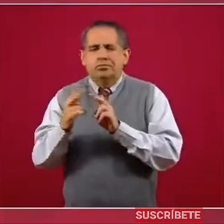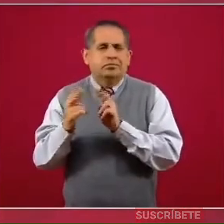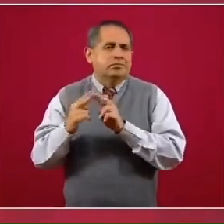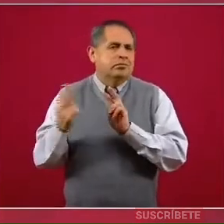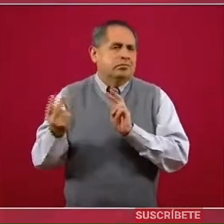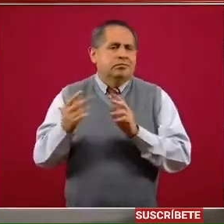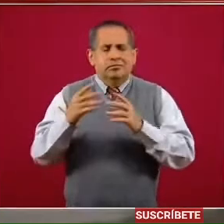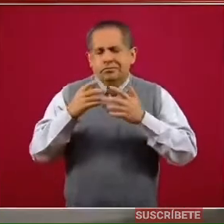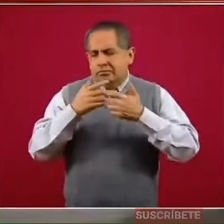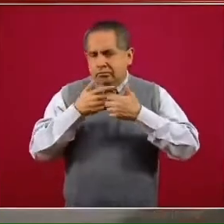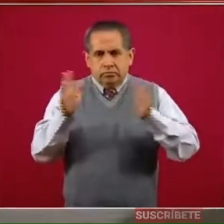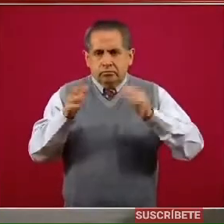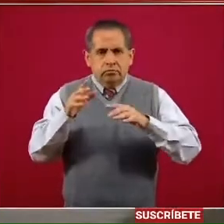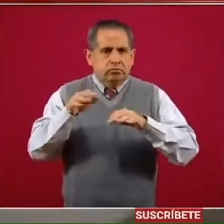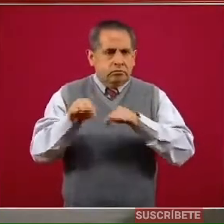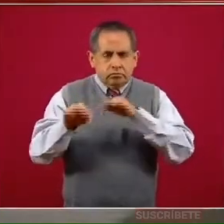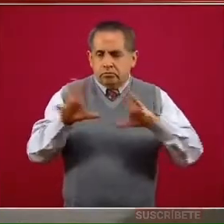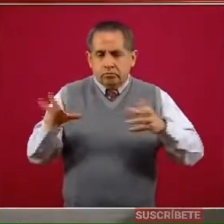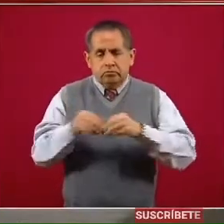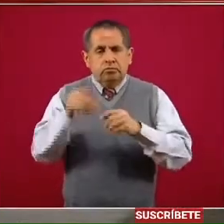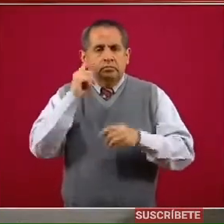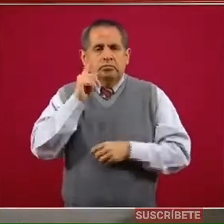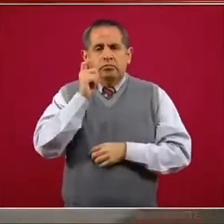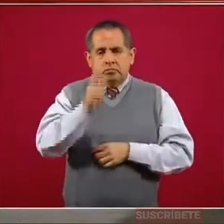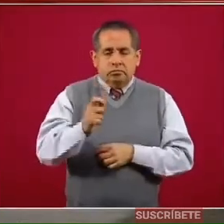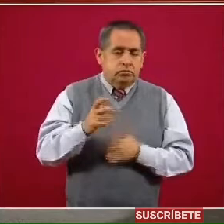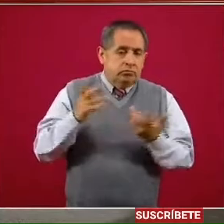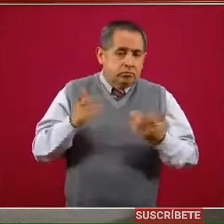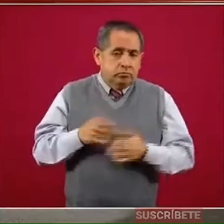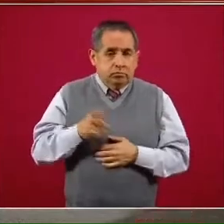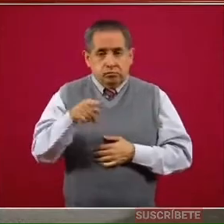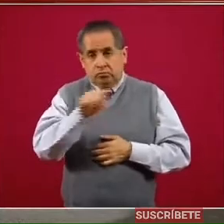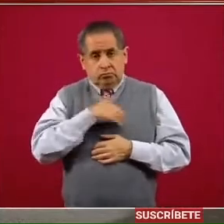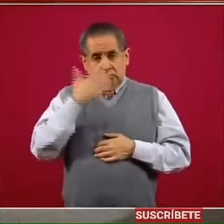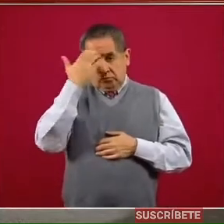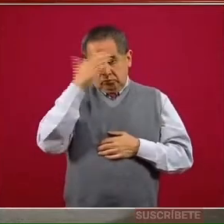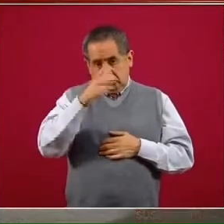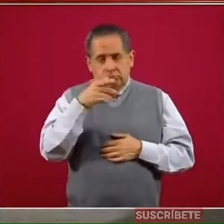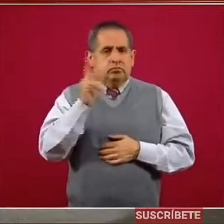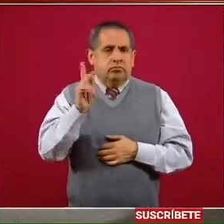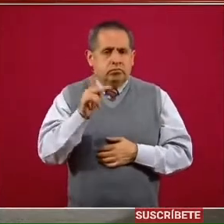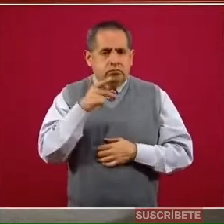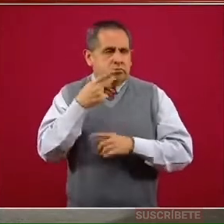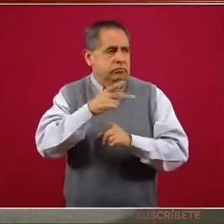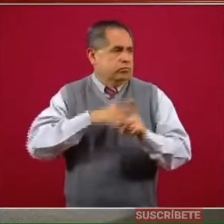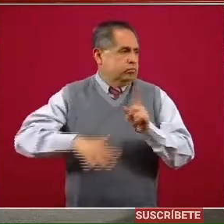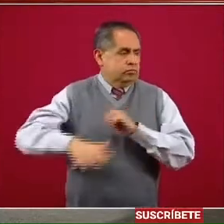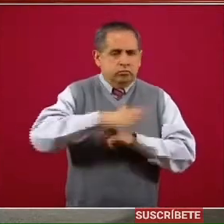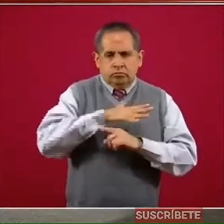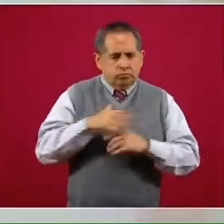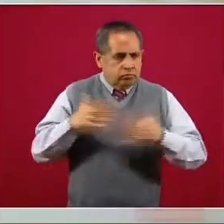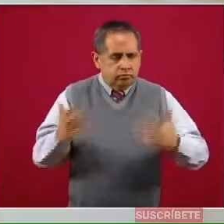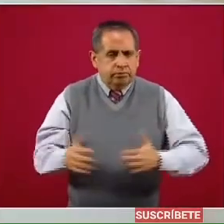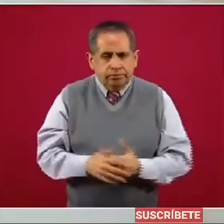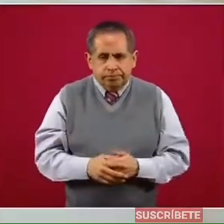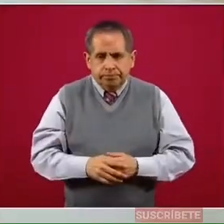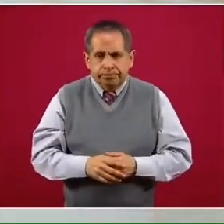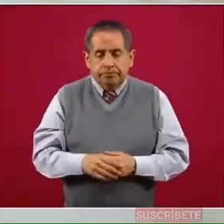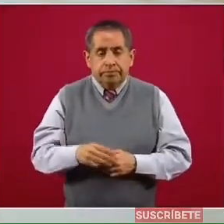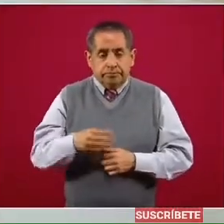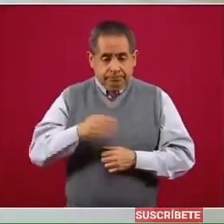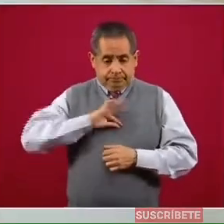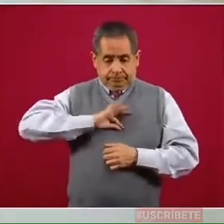vecinos, de sus compañeras y compañeros de trabajo, o incluso la vida de quien no conoce, pero está a su alrededor. El riesgo